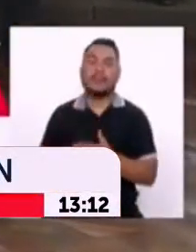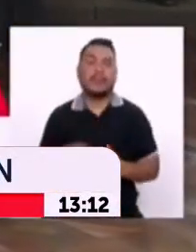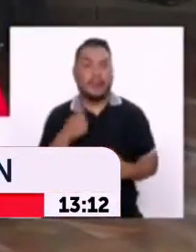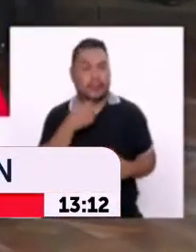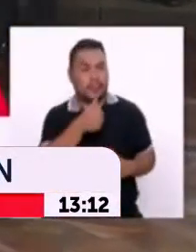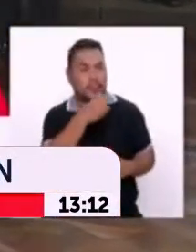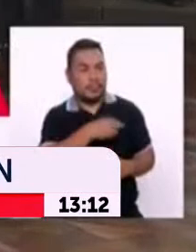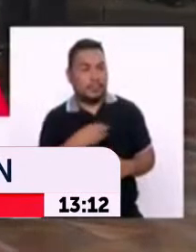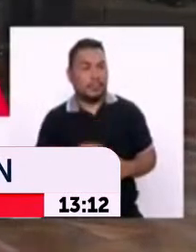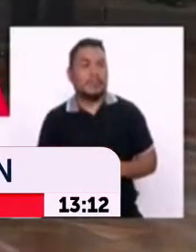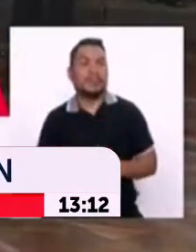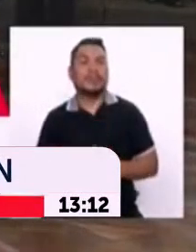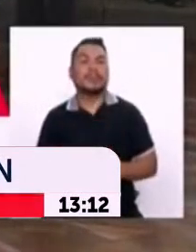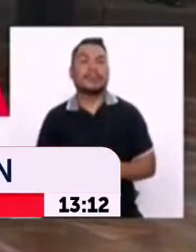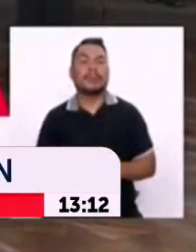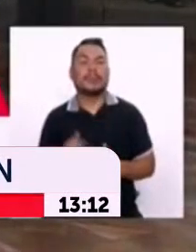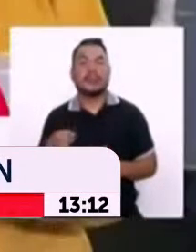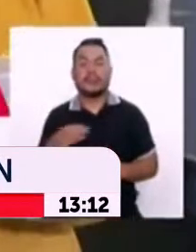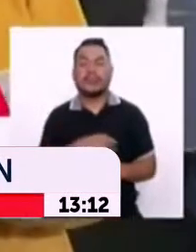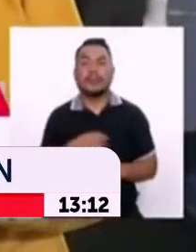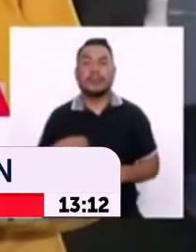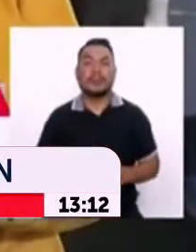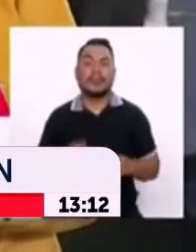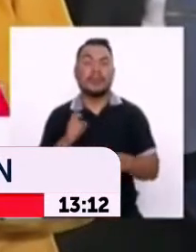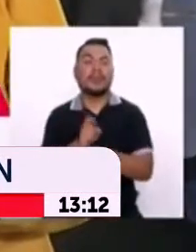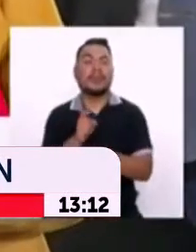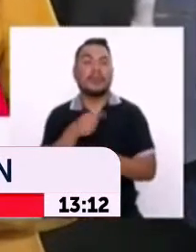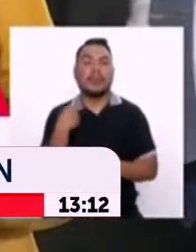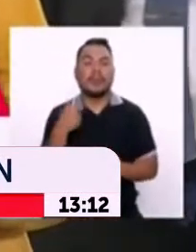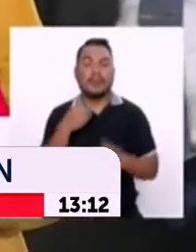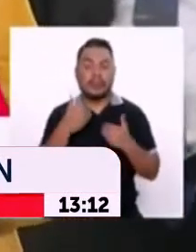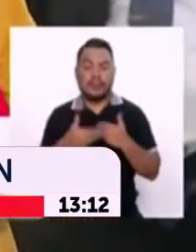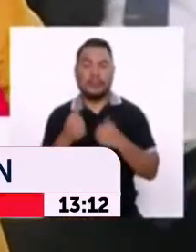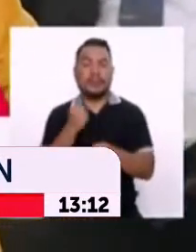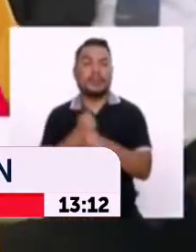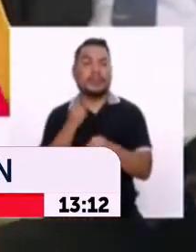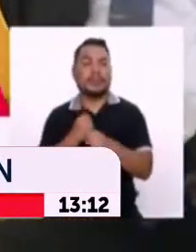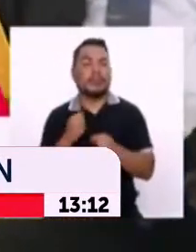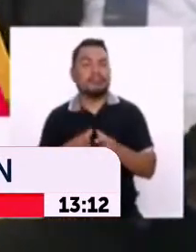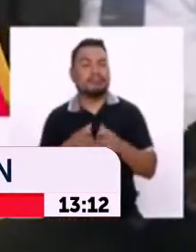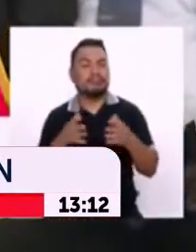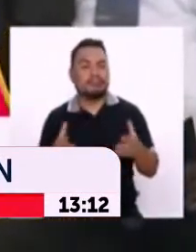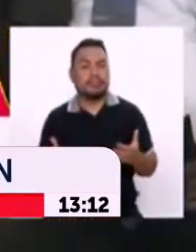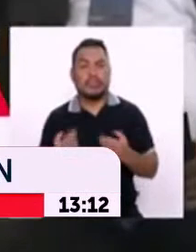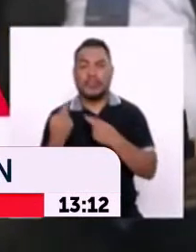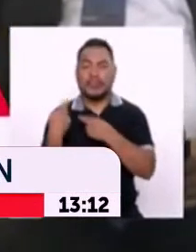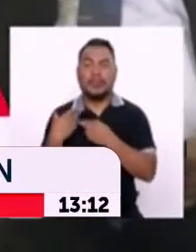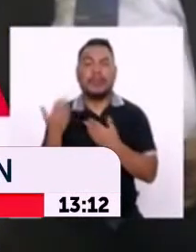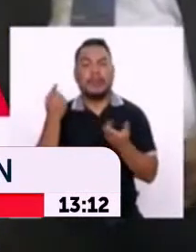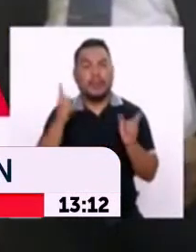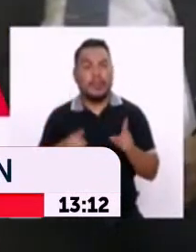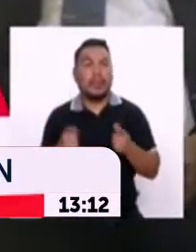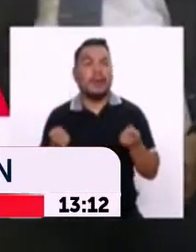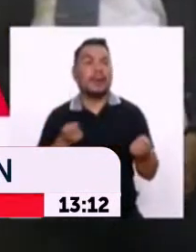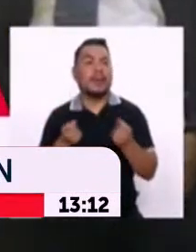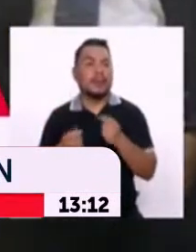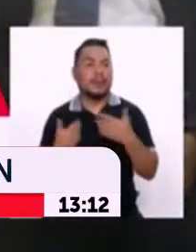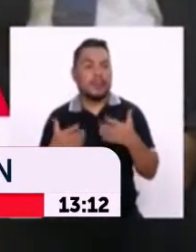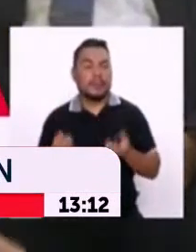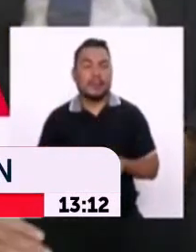señor premier. Desde el Ministerio de Educación venimos trabajando arduamente de acuerdo a la dirección que nos